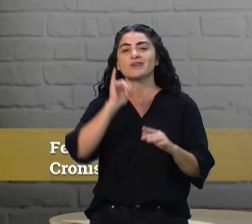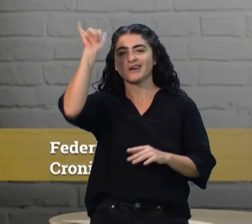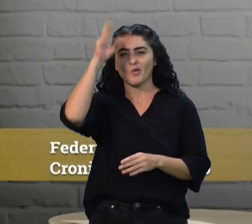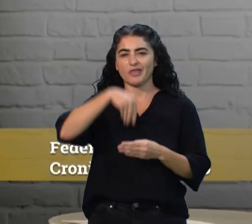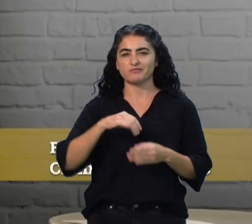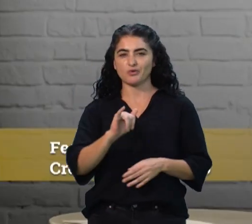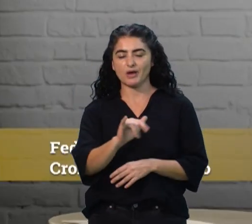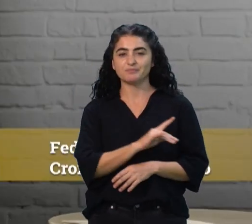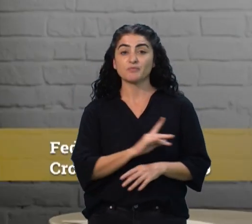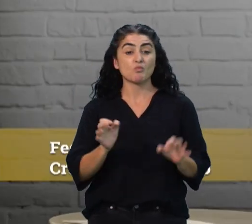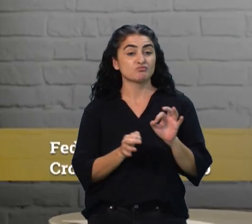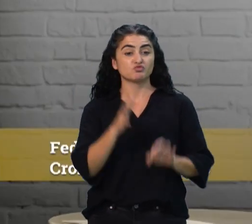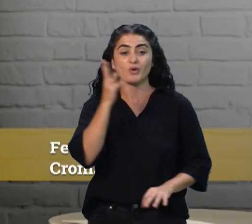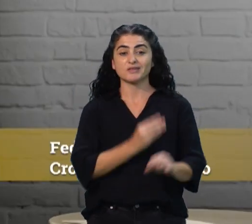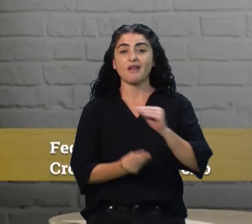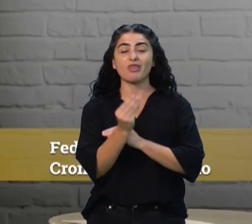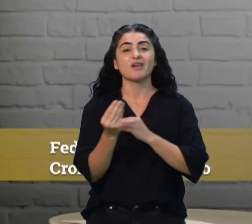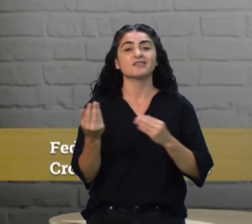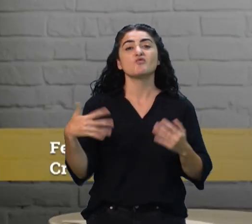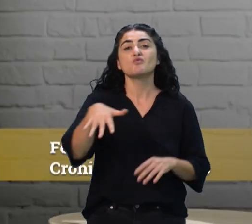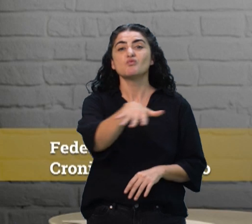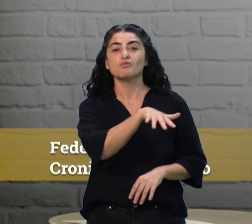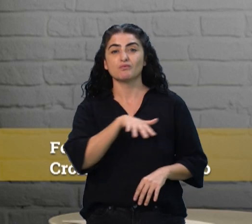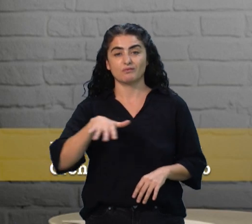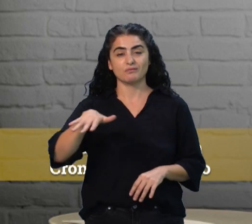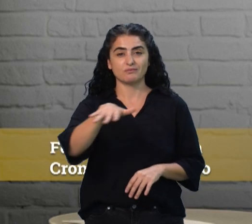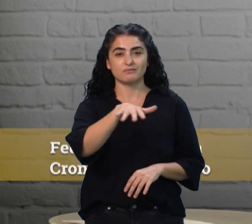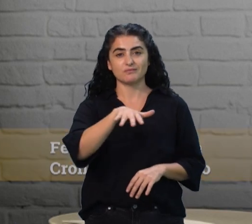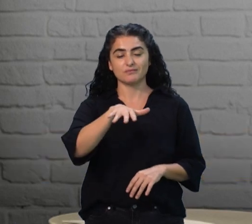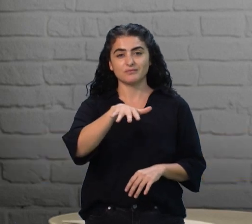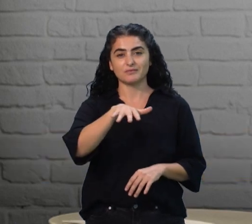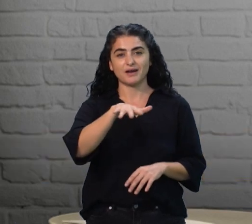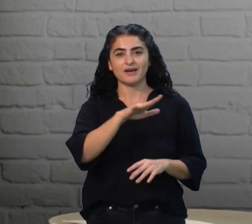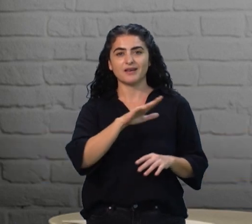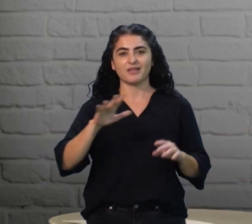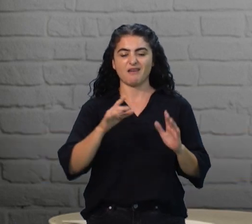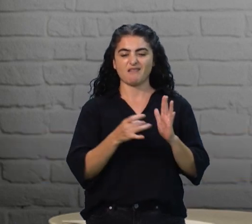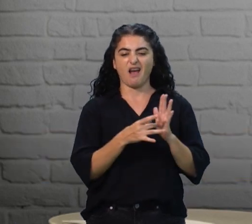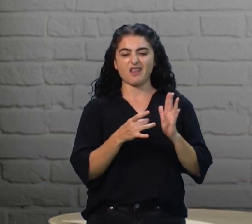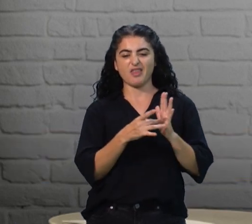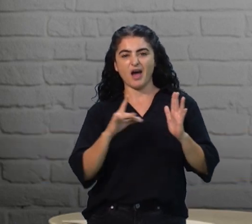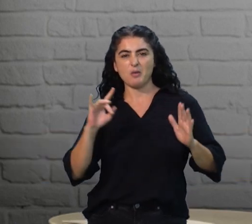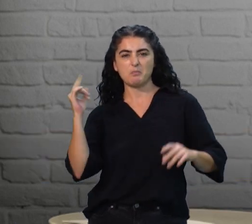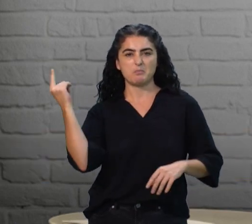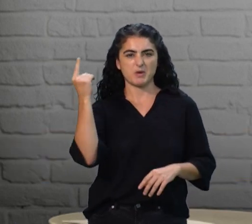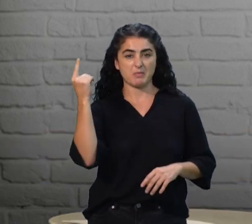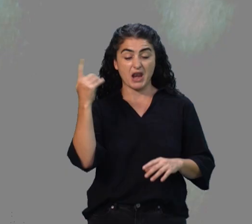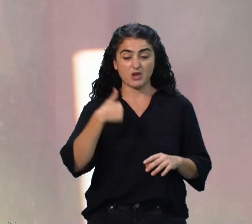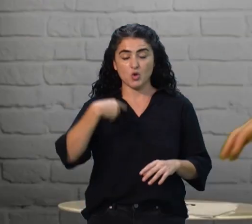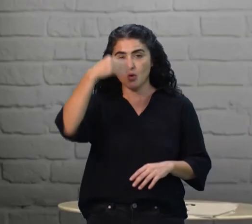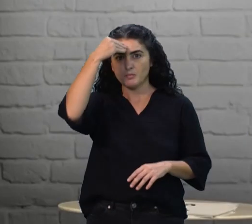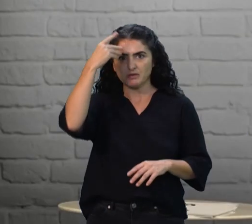suerte de nacer en un en un lugar Eh pues eh de primer orden y que yo creo todavía